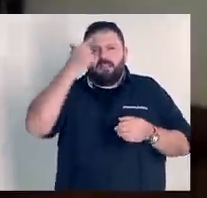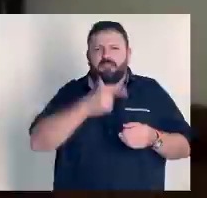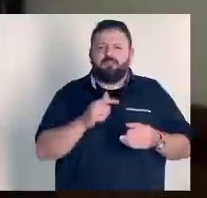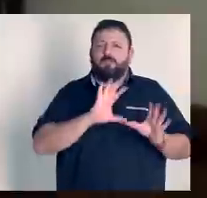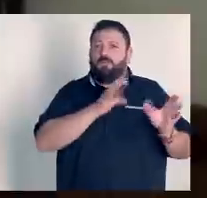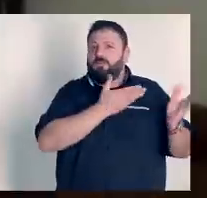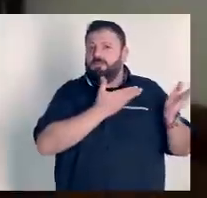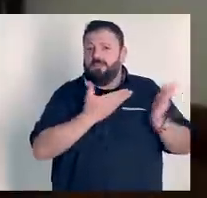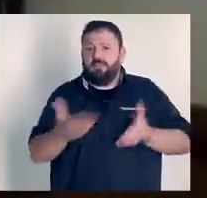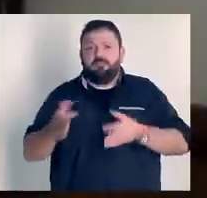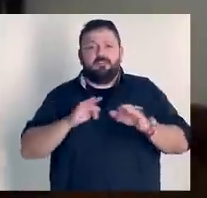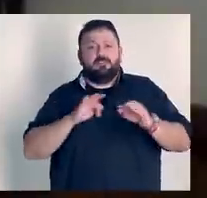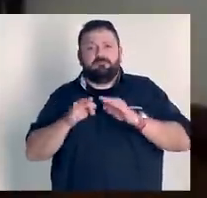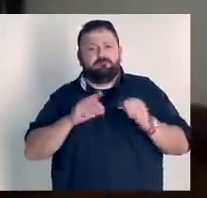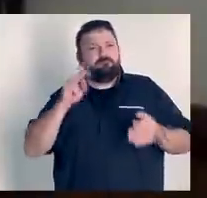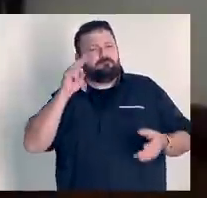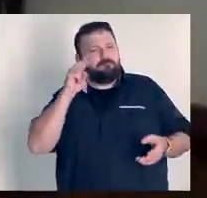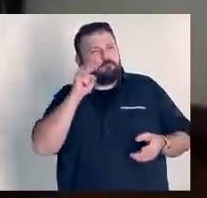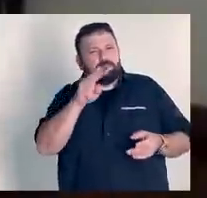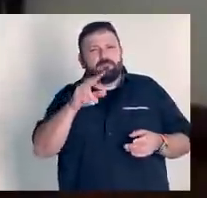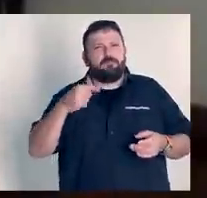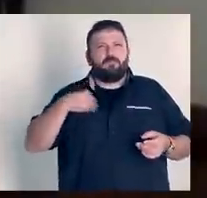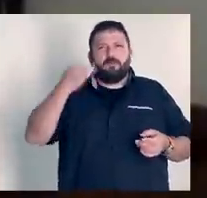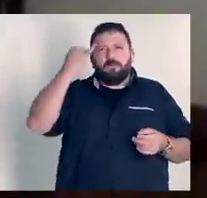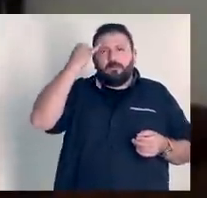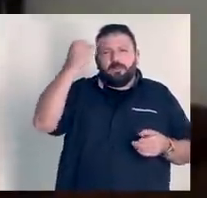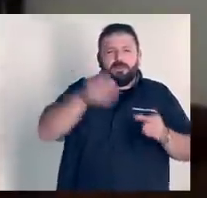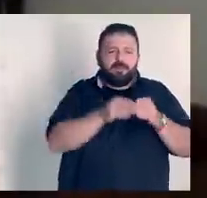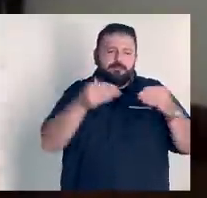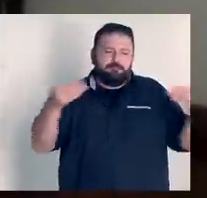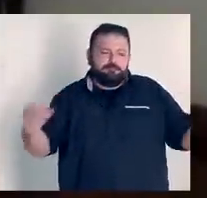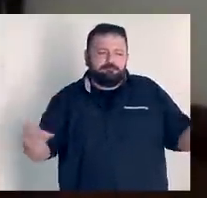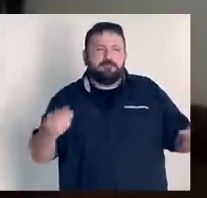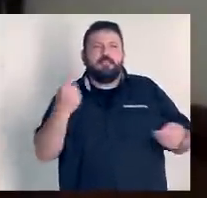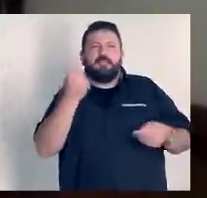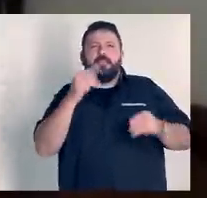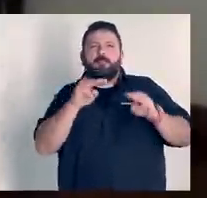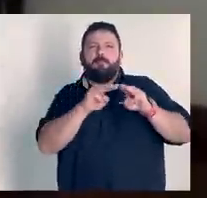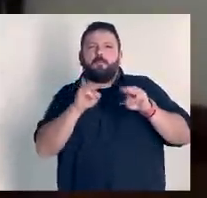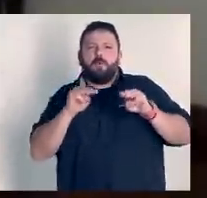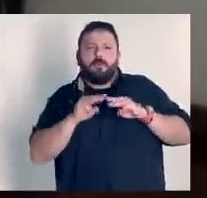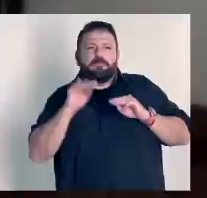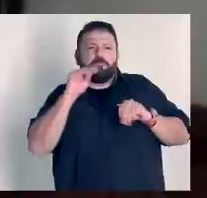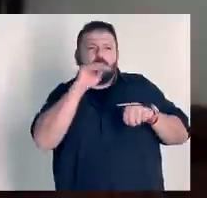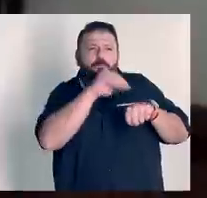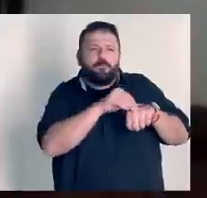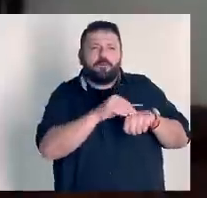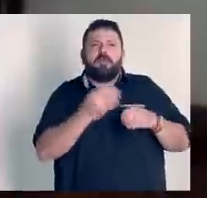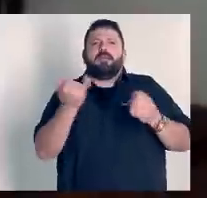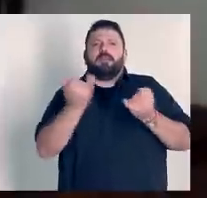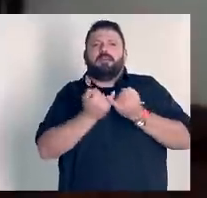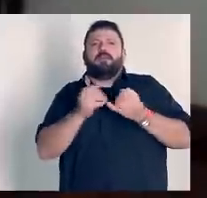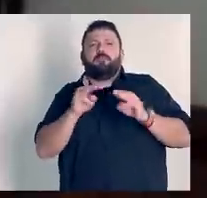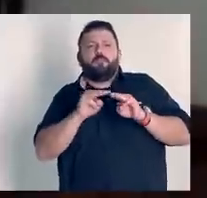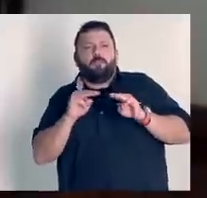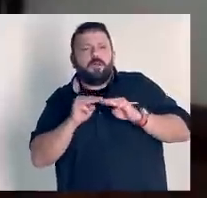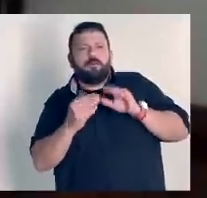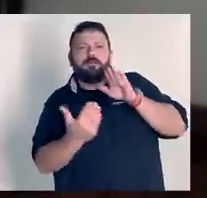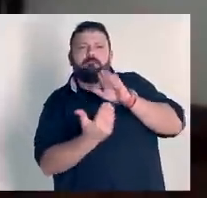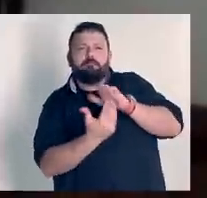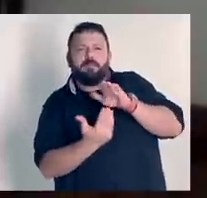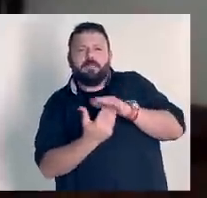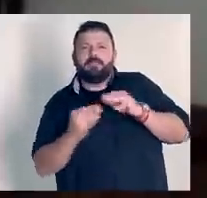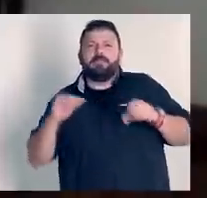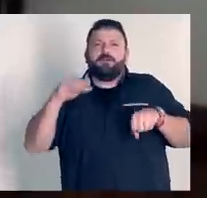trabajar, lo veía y me imaginaba qué muebles iba a poner. Increíble, ¿verdad? No había ni terreno, pero yo me imaginaba qué muebles y dónde iba cada cama y